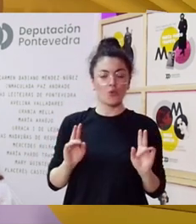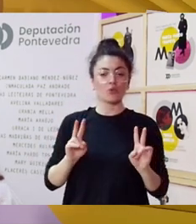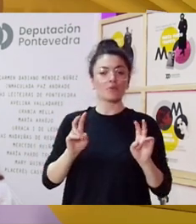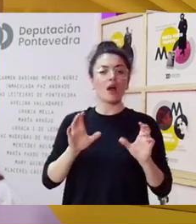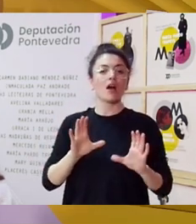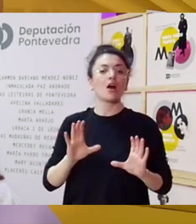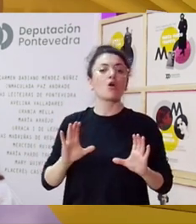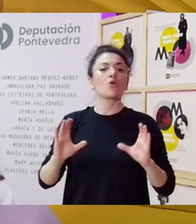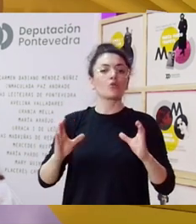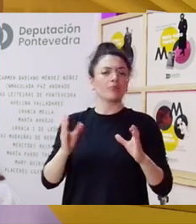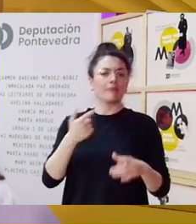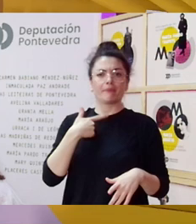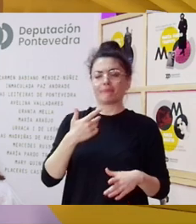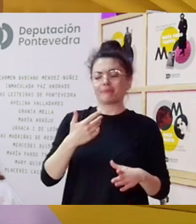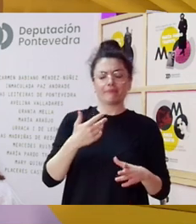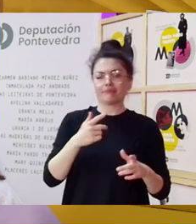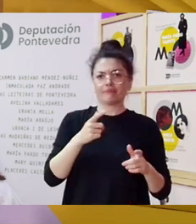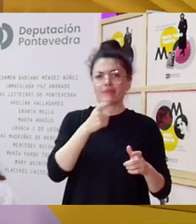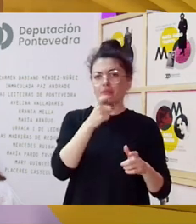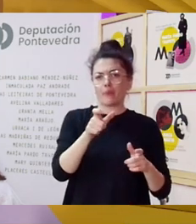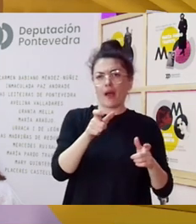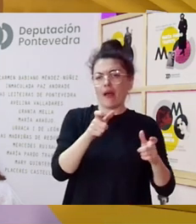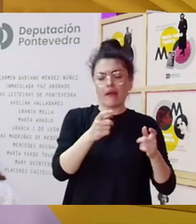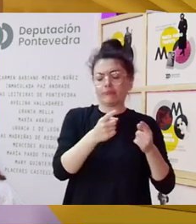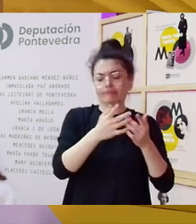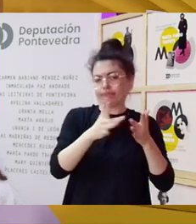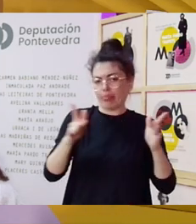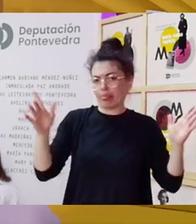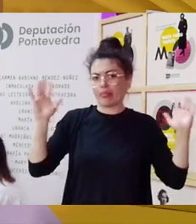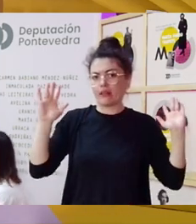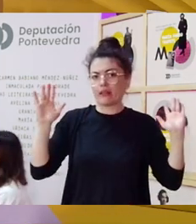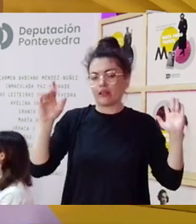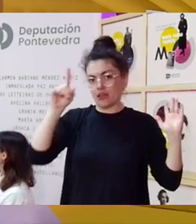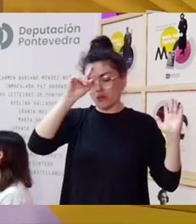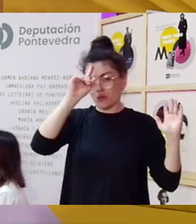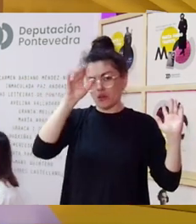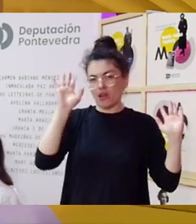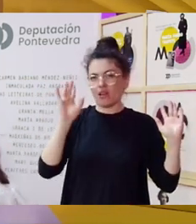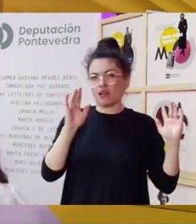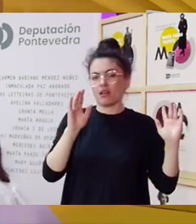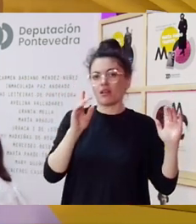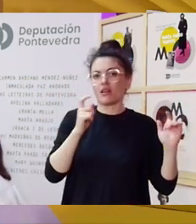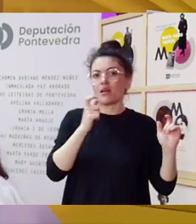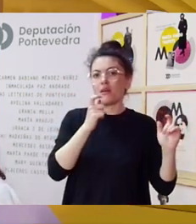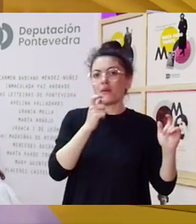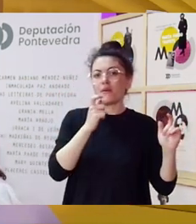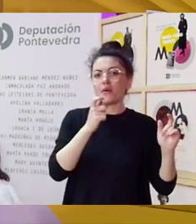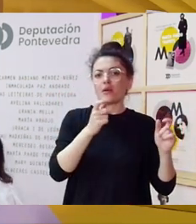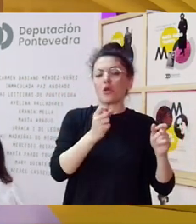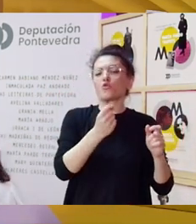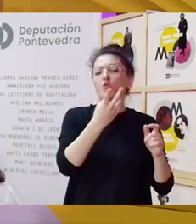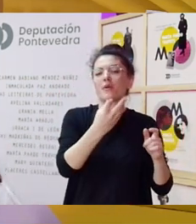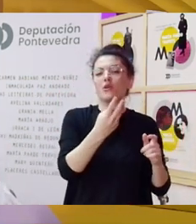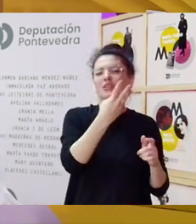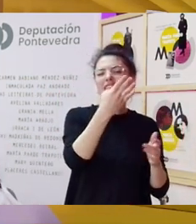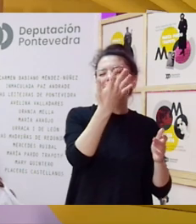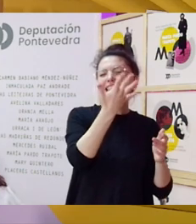moi largo nome, non me acordo, sei que era o, o, o, num, número